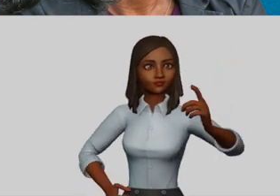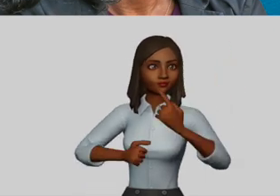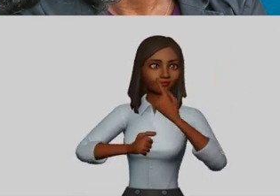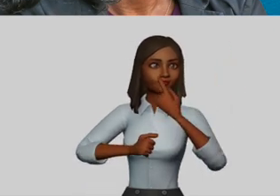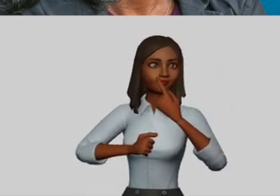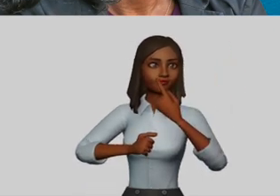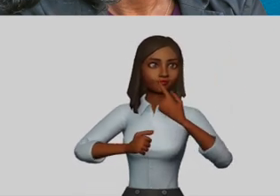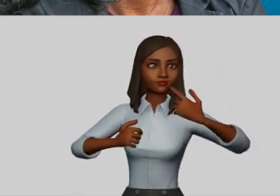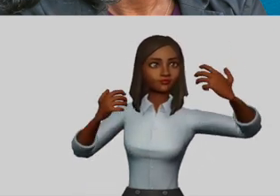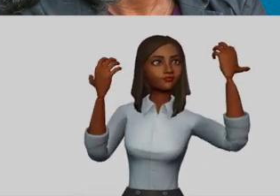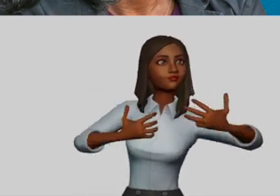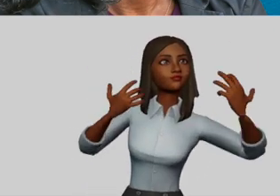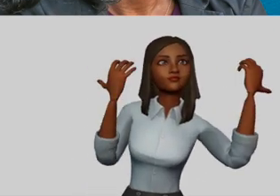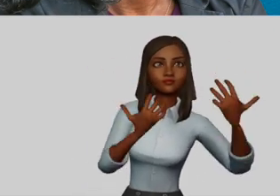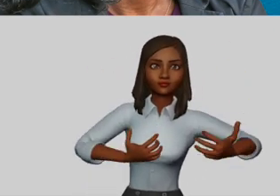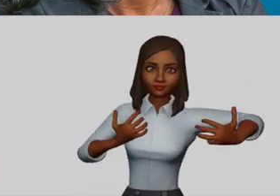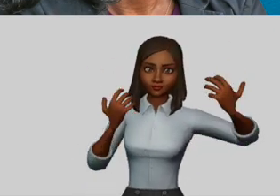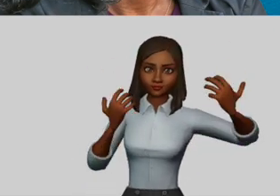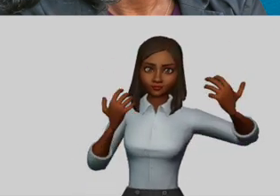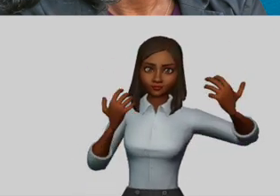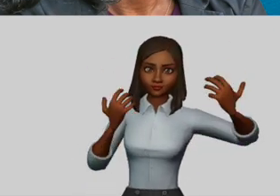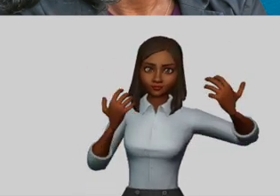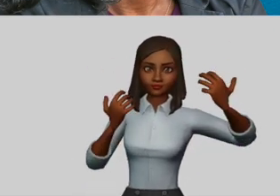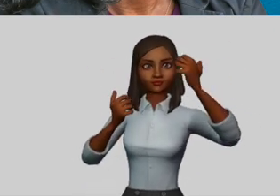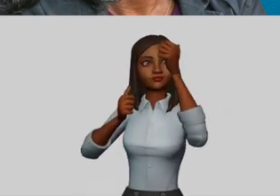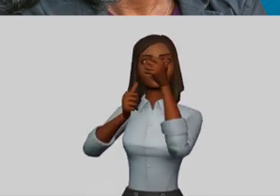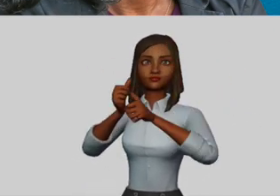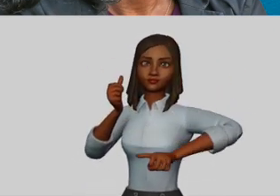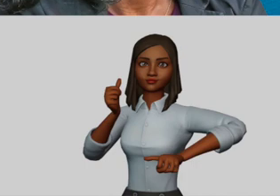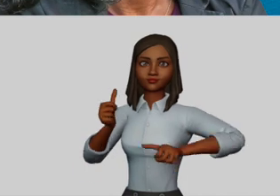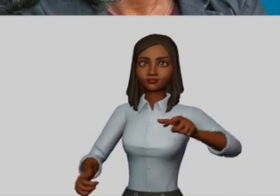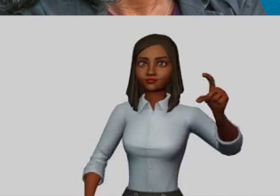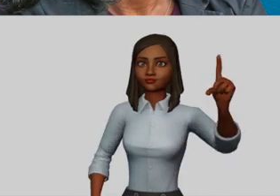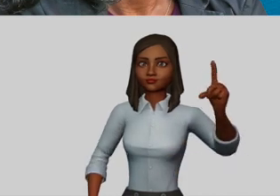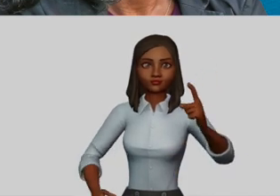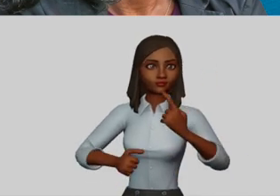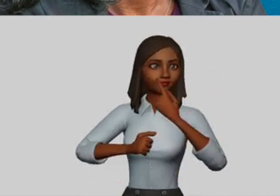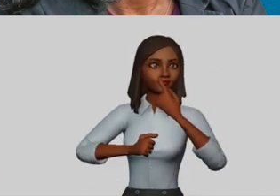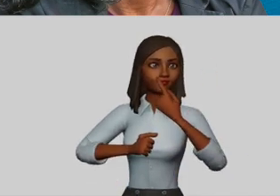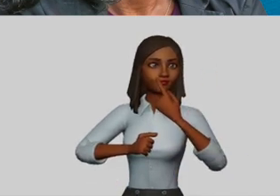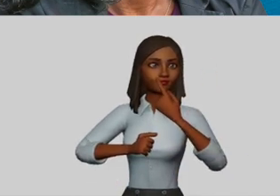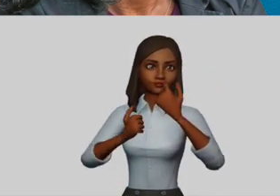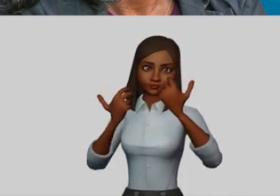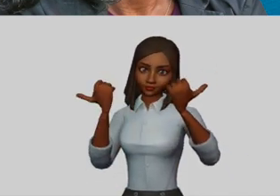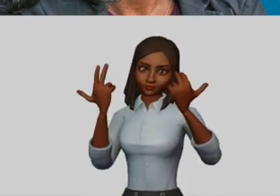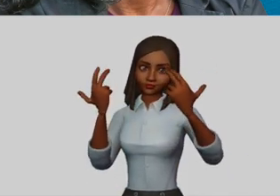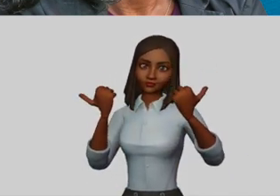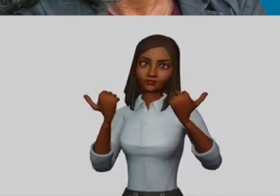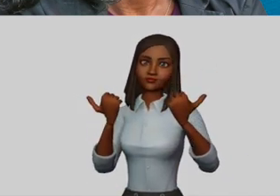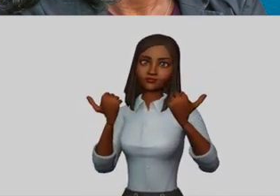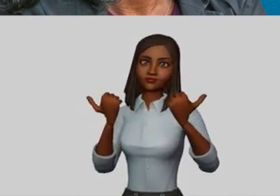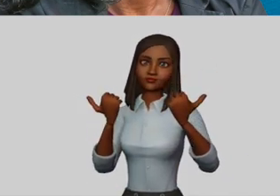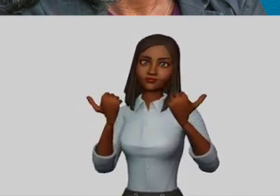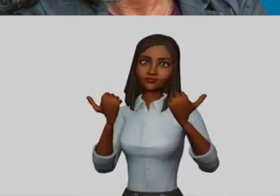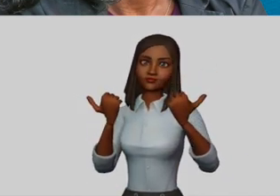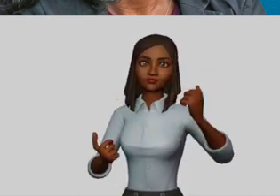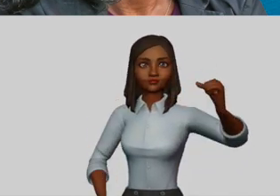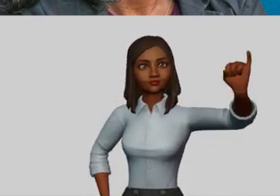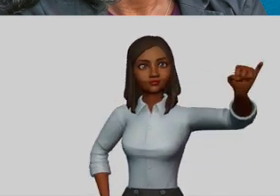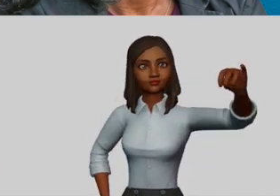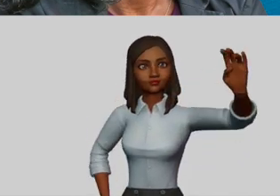iniciativas, veo que el sector privado se mueve más rápido dependiendo de cómo uno lo hace y la estrategia que uno